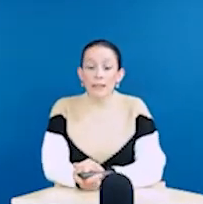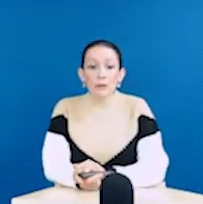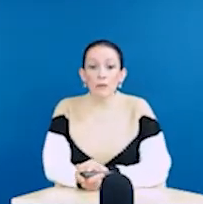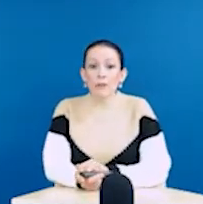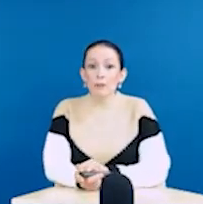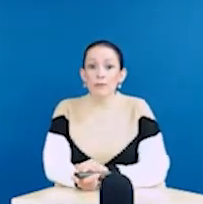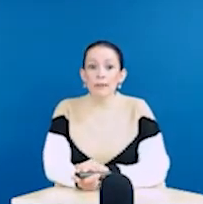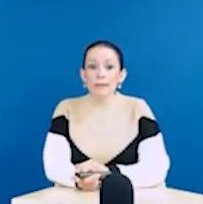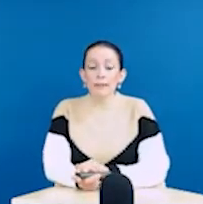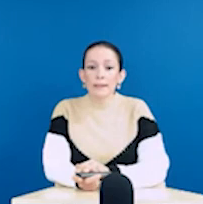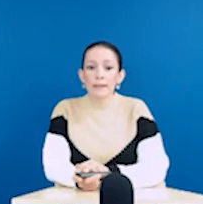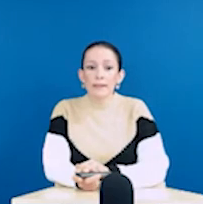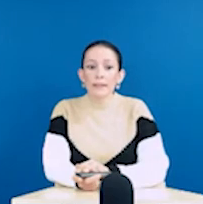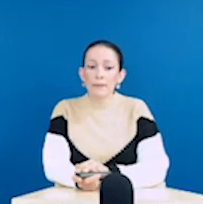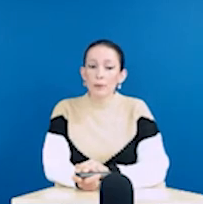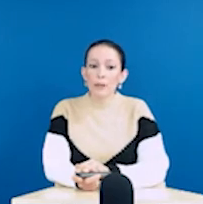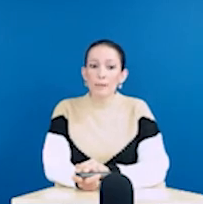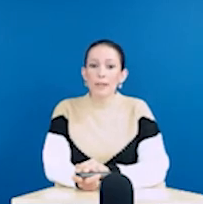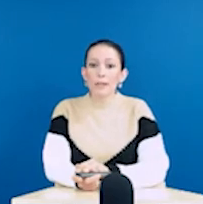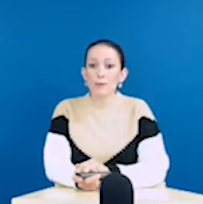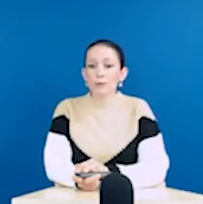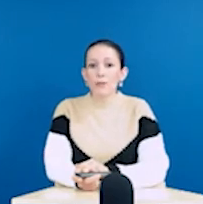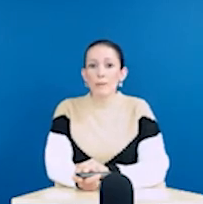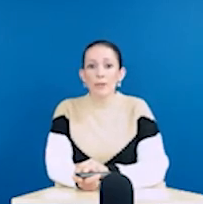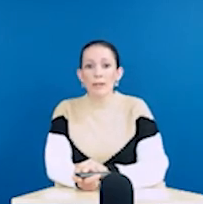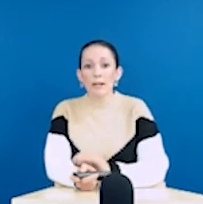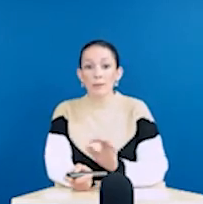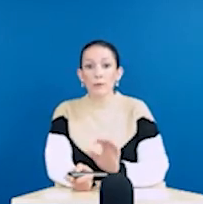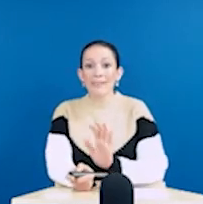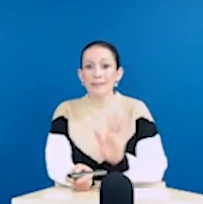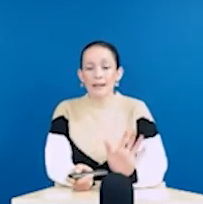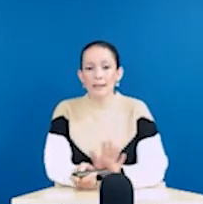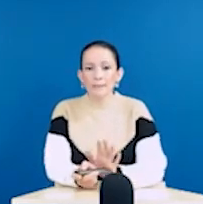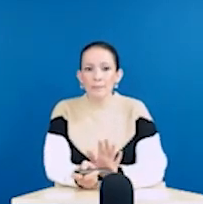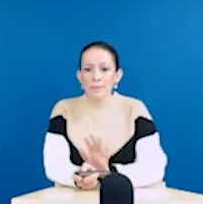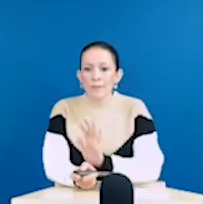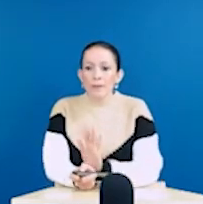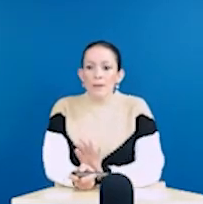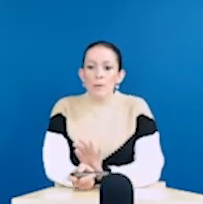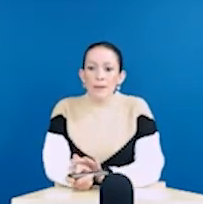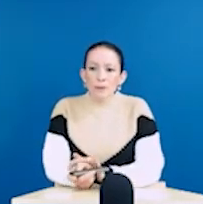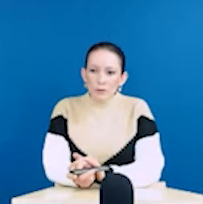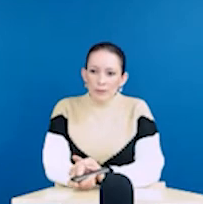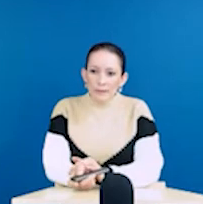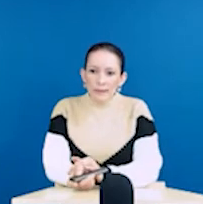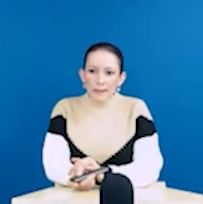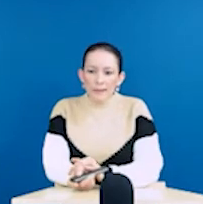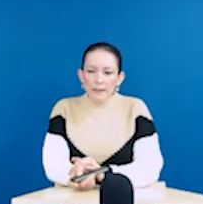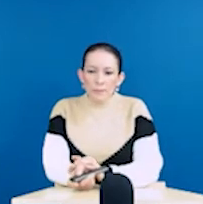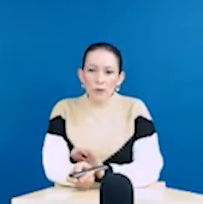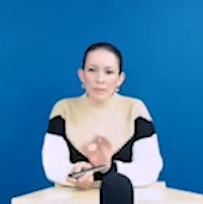estadios tardíos. Entonces, desafortunadamente, nosotros tenemos que manejar esto de entrada. Cuando